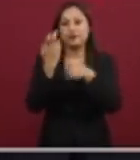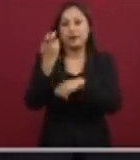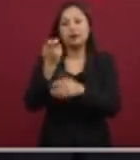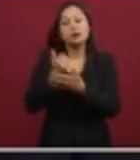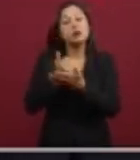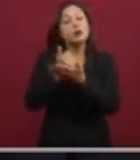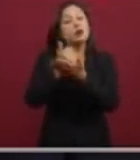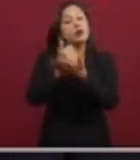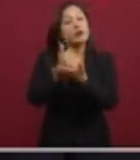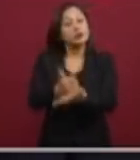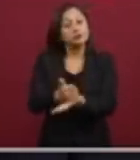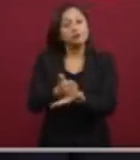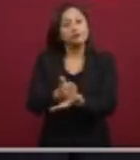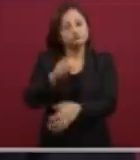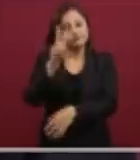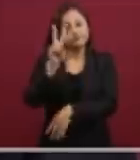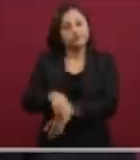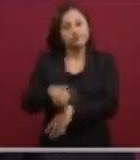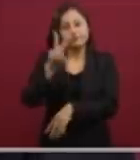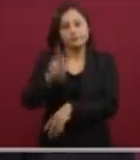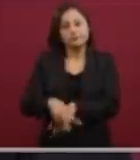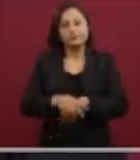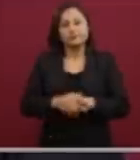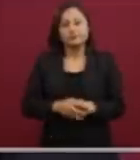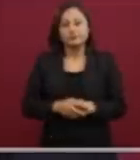Muchos que son ahora